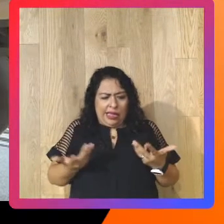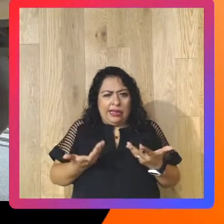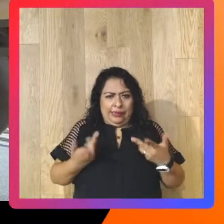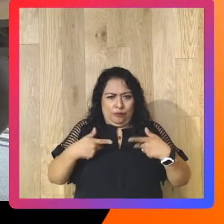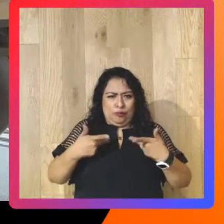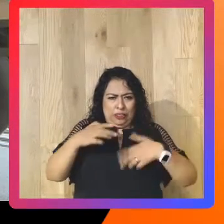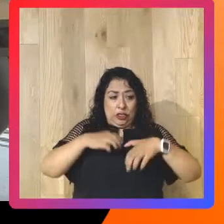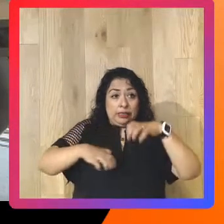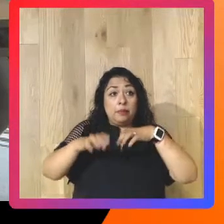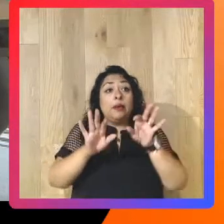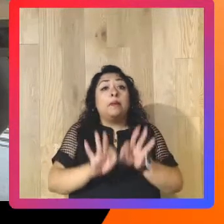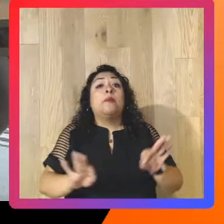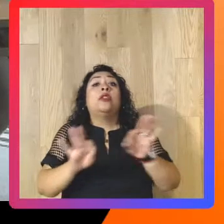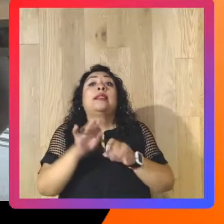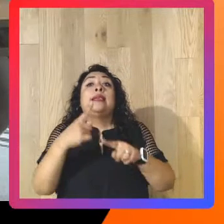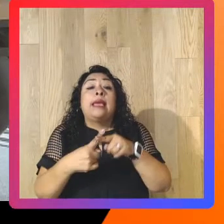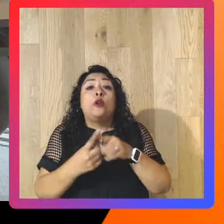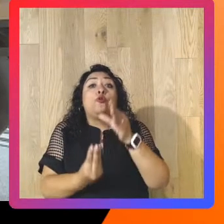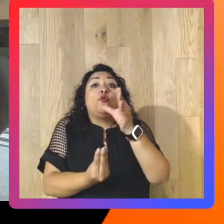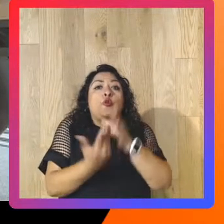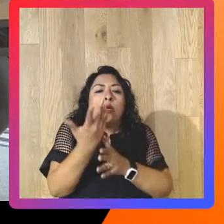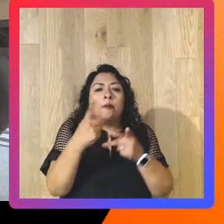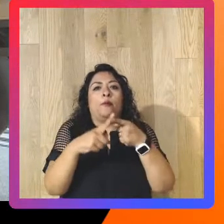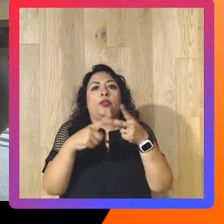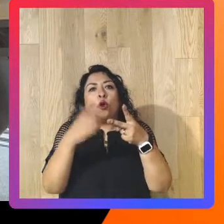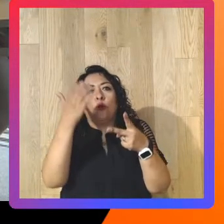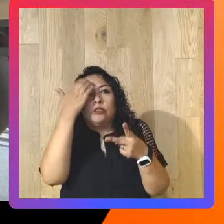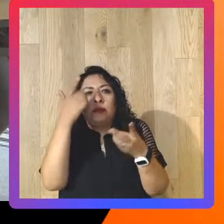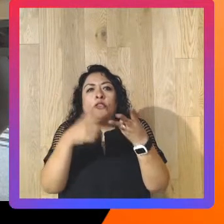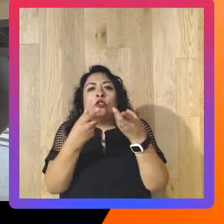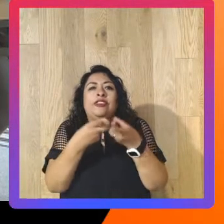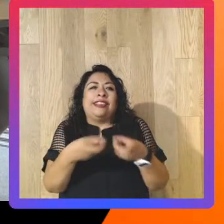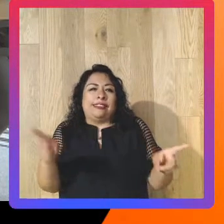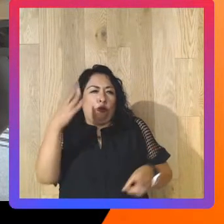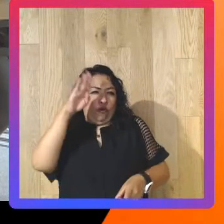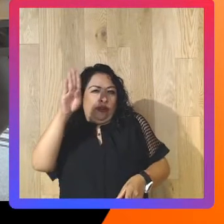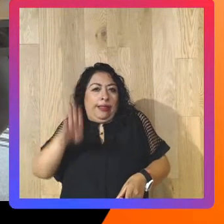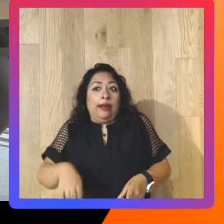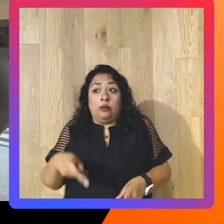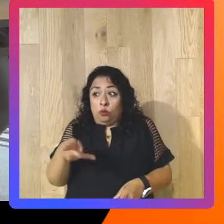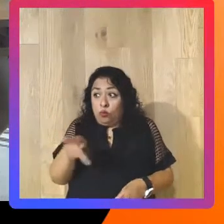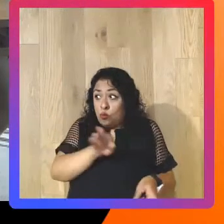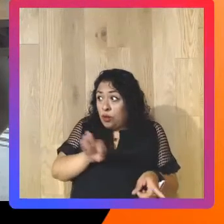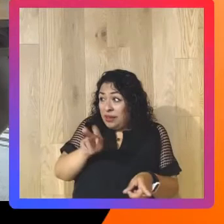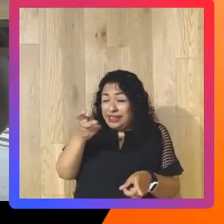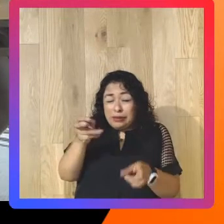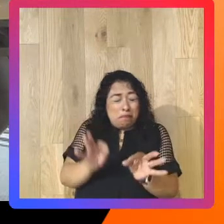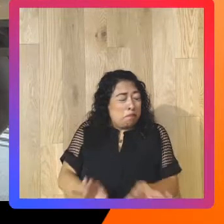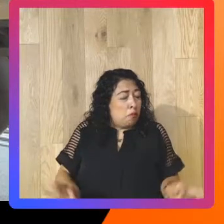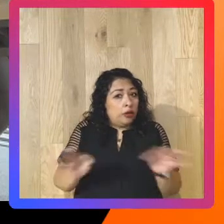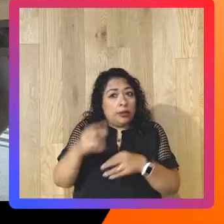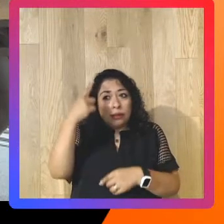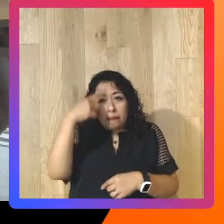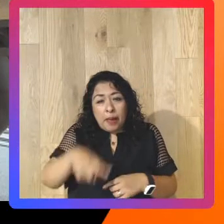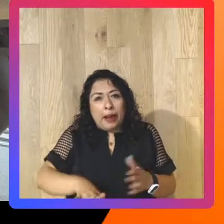Resulta importante considerar a la innovación, el conocimiento y el desarrollo de talento y sus capacidades como factores fundamentales para